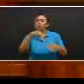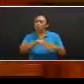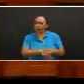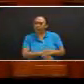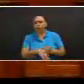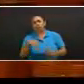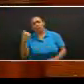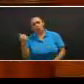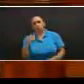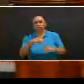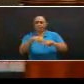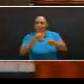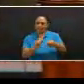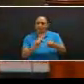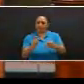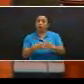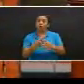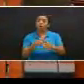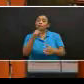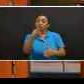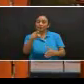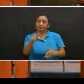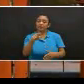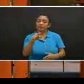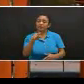la otra mitad cuando a ti te toque.